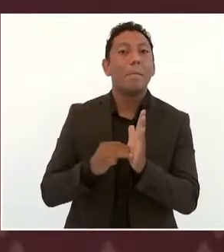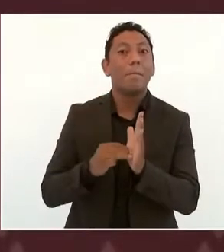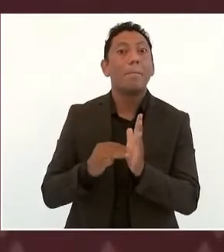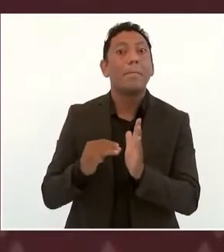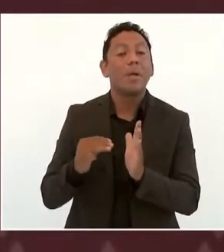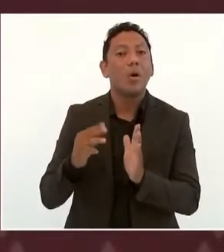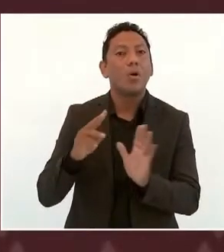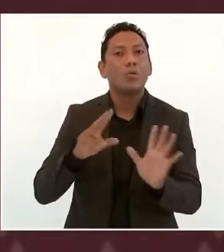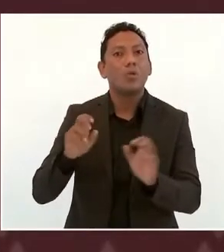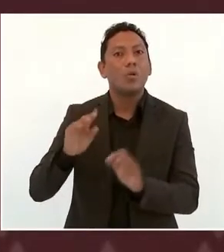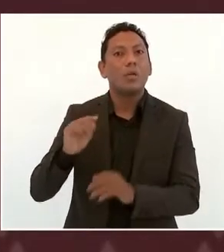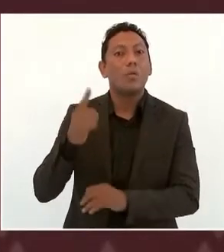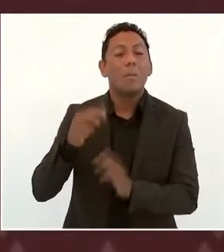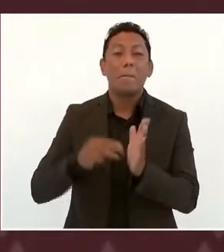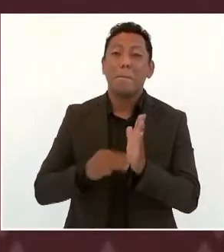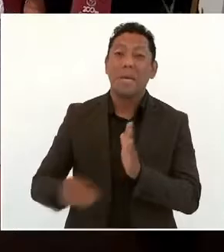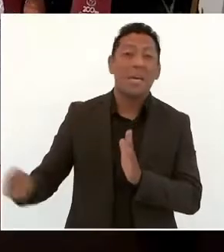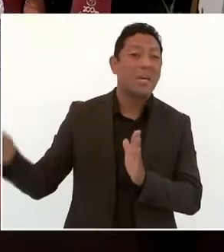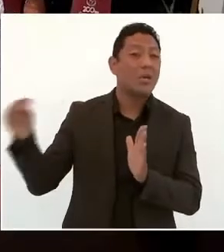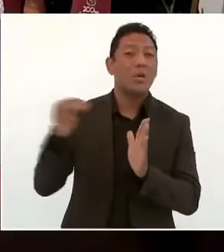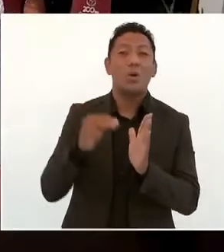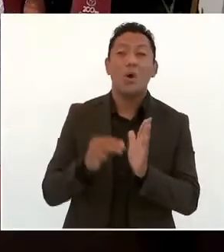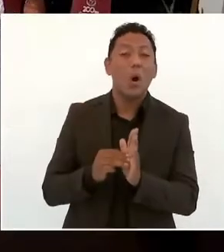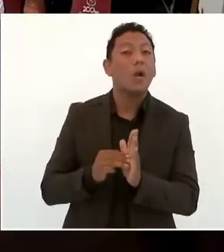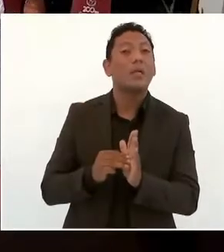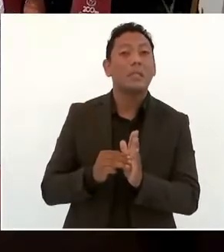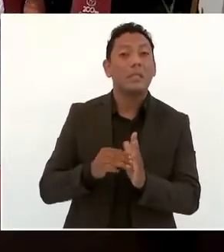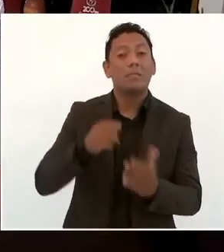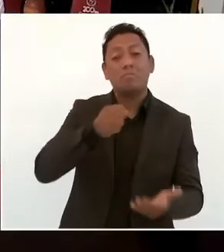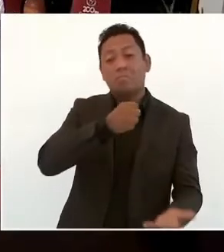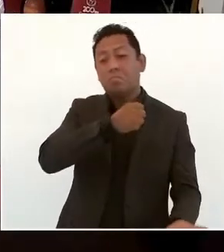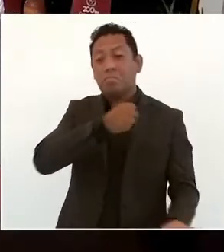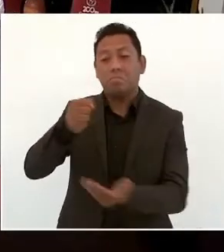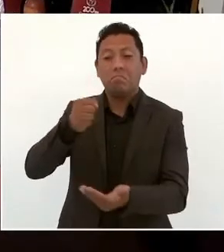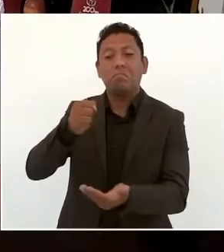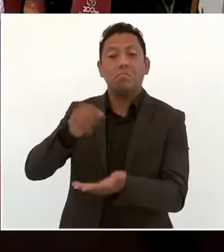33.981 millones de pesos de la Federación.